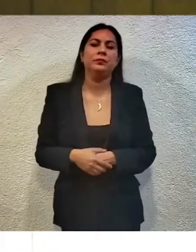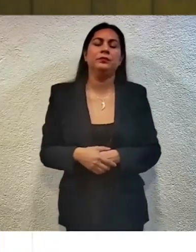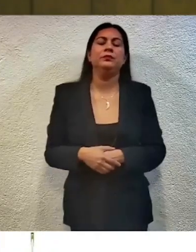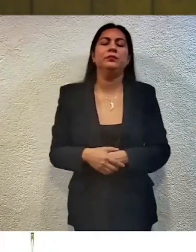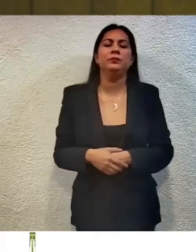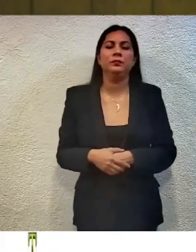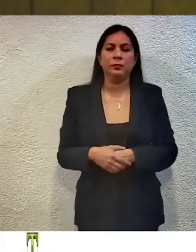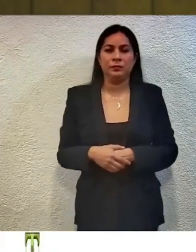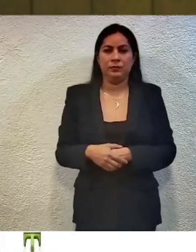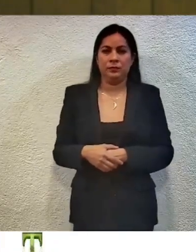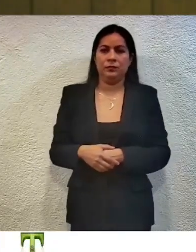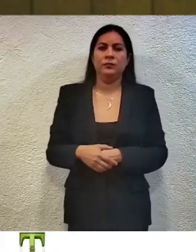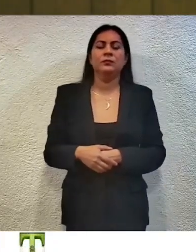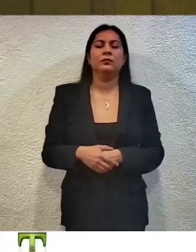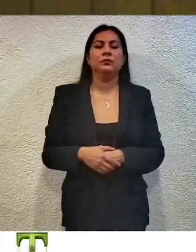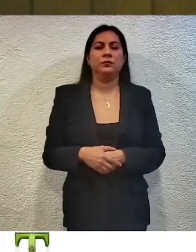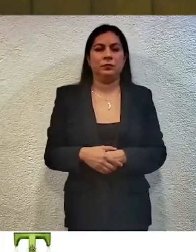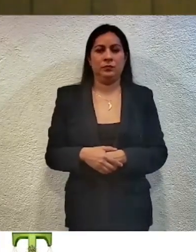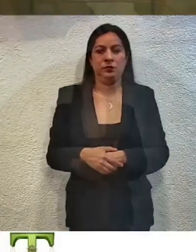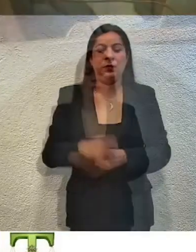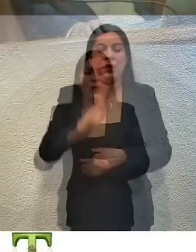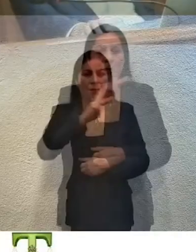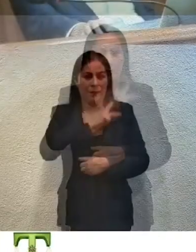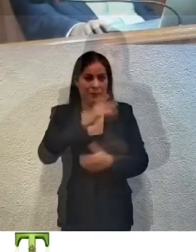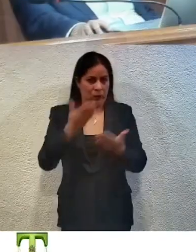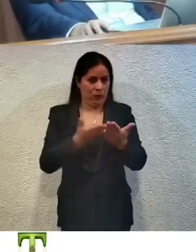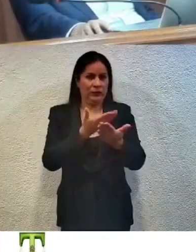Esta sería mi propuesta.